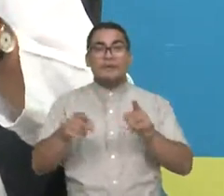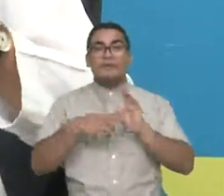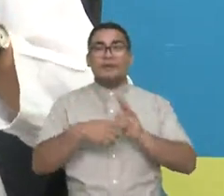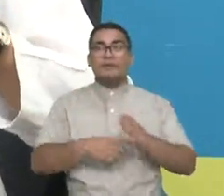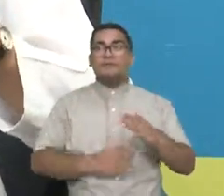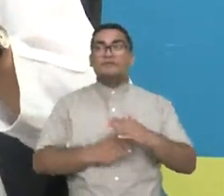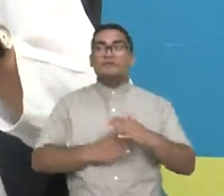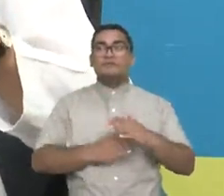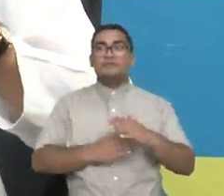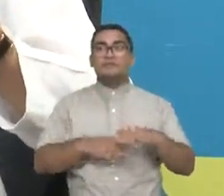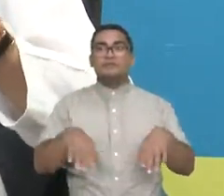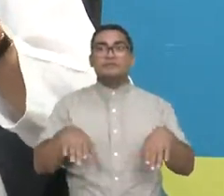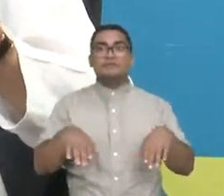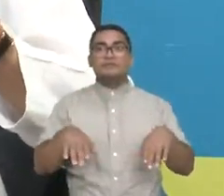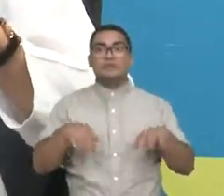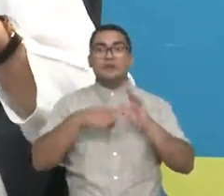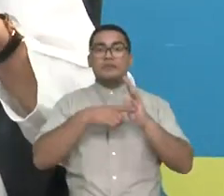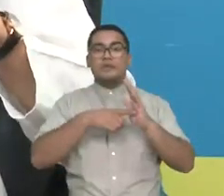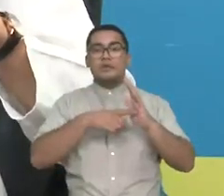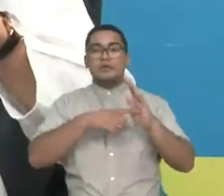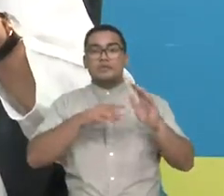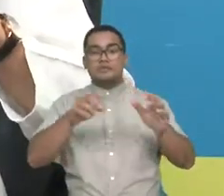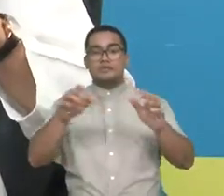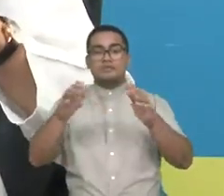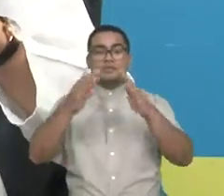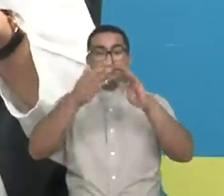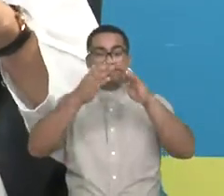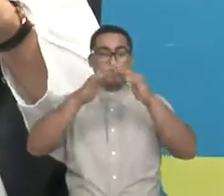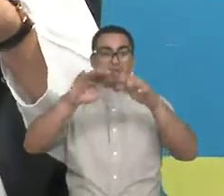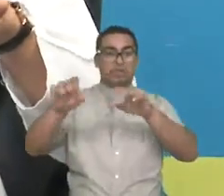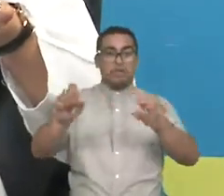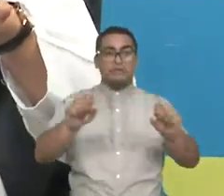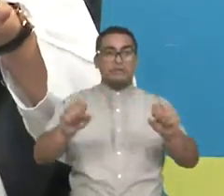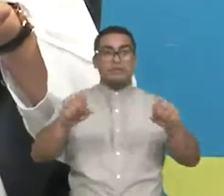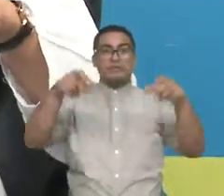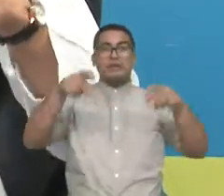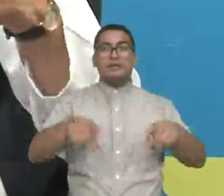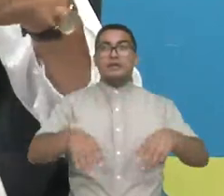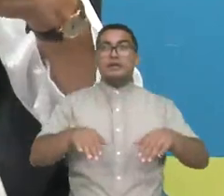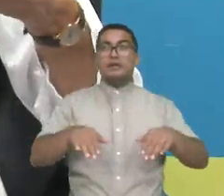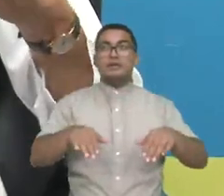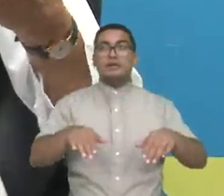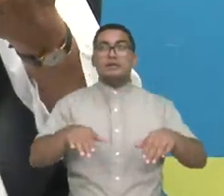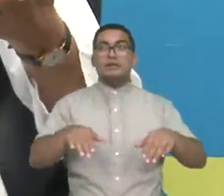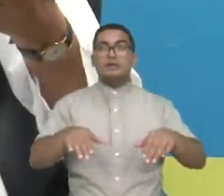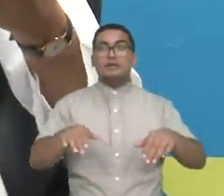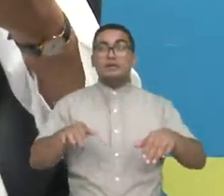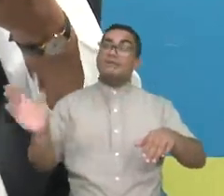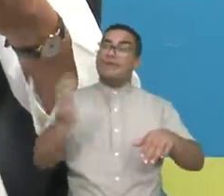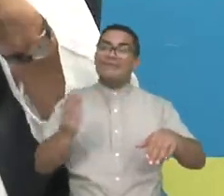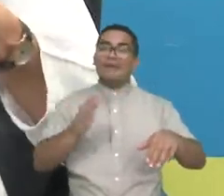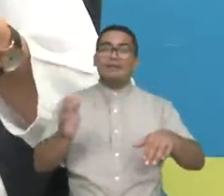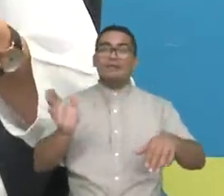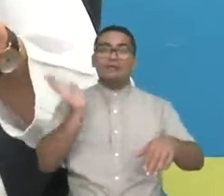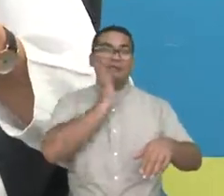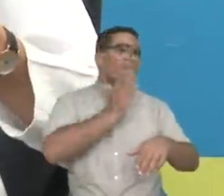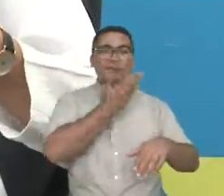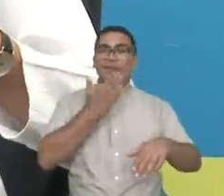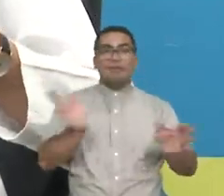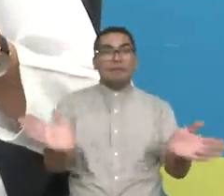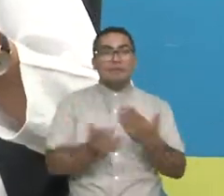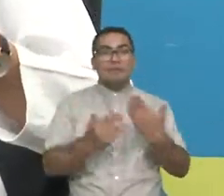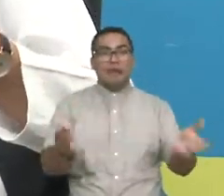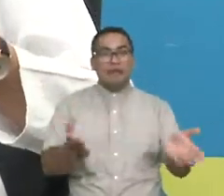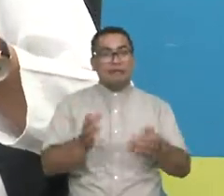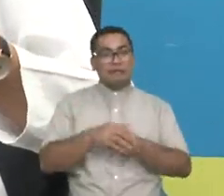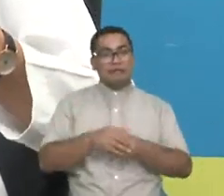ejemplo, en un temblor, en un movimiento de tierra, hay personas que se quedan en shock. No responde. Entonces, ¿qué pasa? En esta